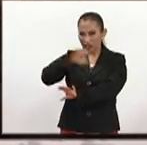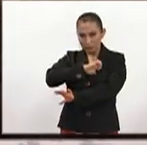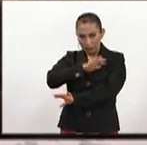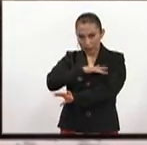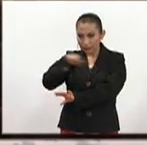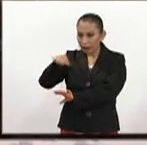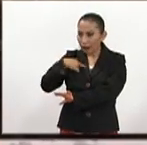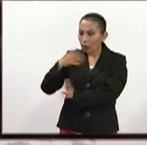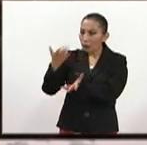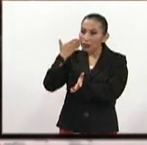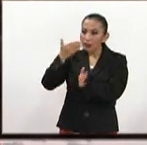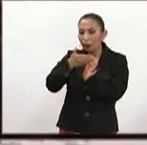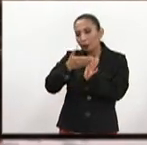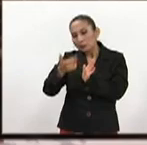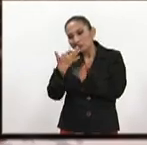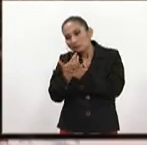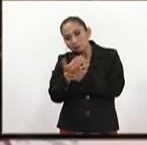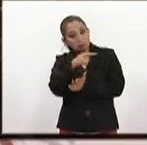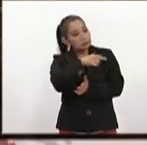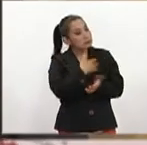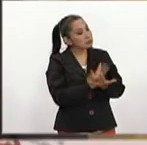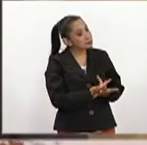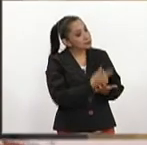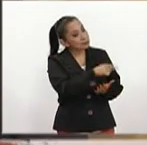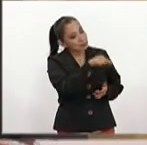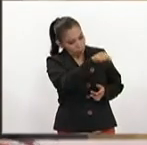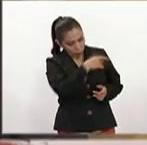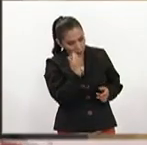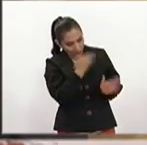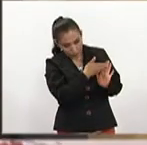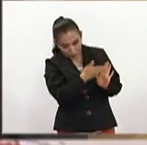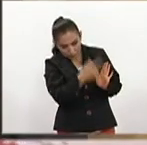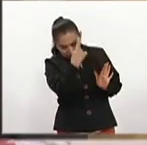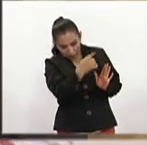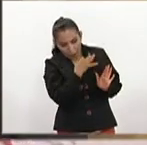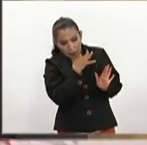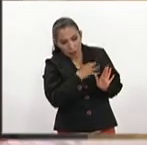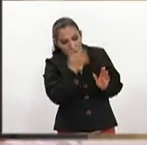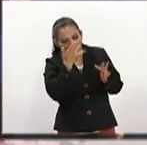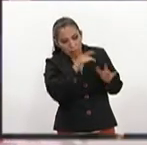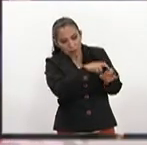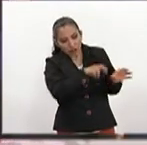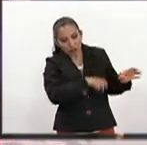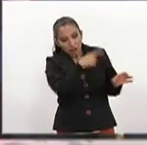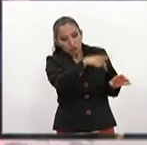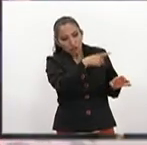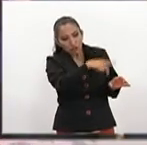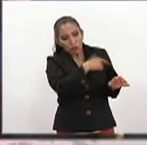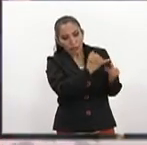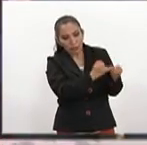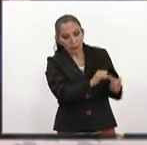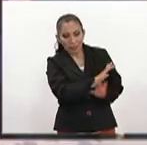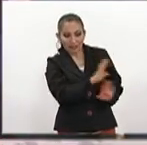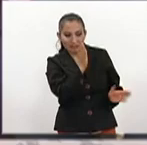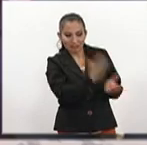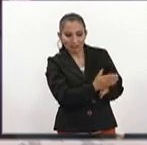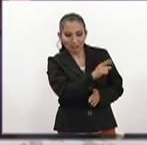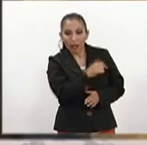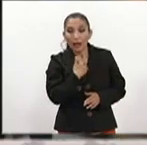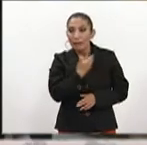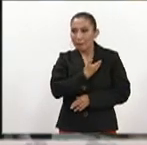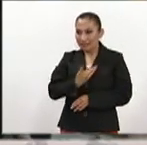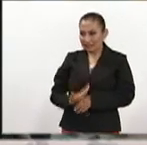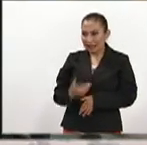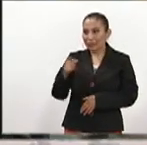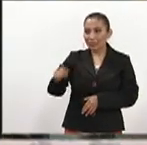diera un plazo al líder de la Generalitat, Carles Puigdemont, para renunciar a la declaración de independencia. Dijo que el